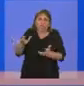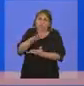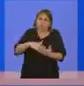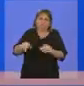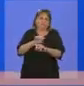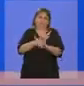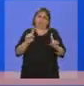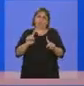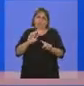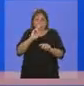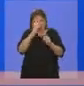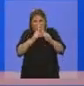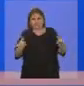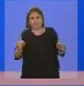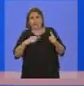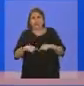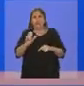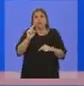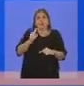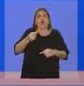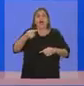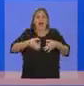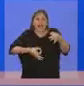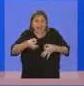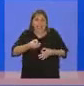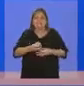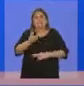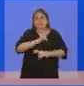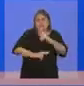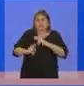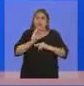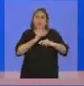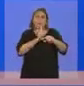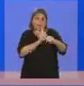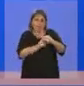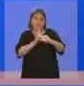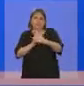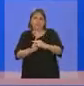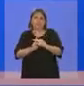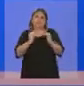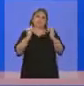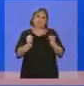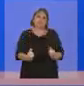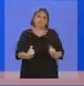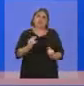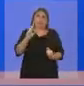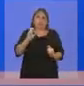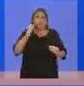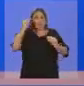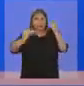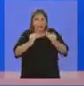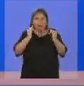Que cada vez que recibimos los datos de los test que se han hecho y los que han dado positivos, obviamente que nos